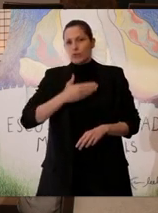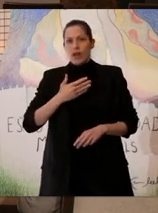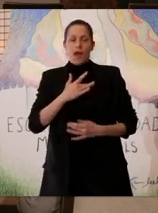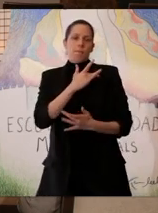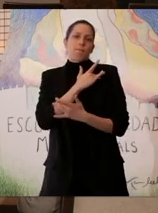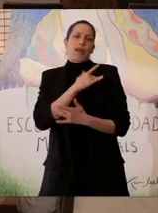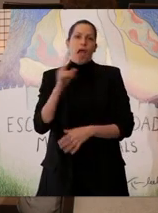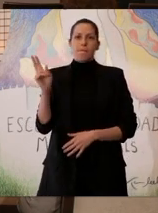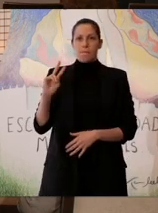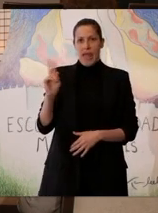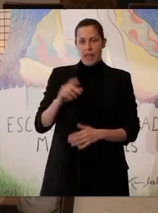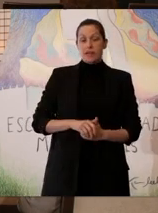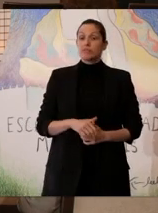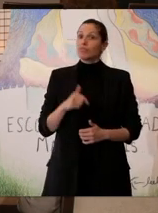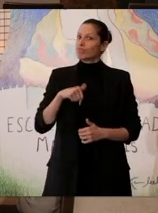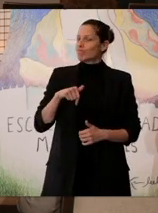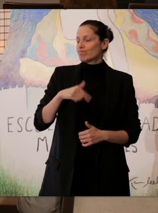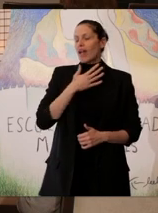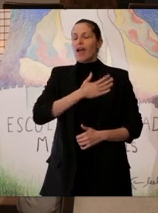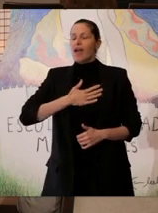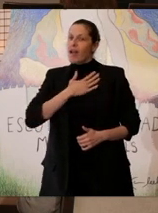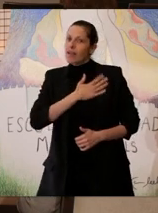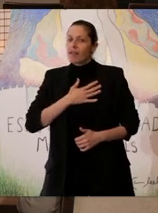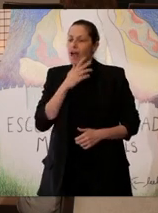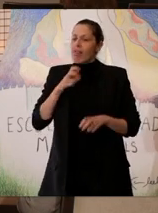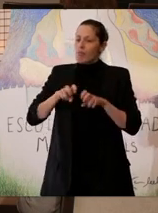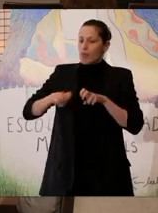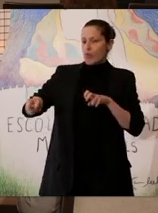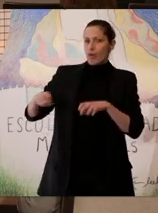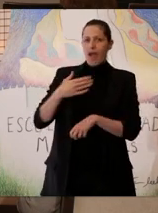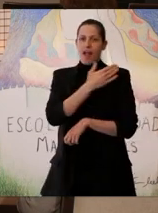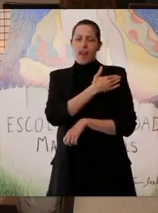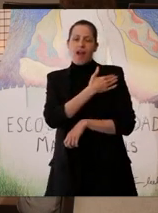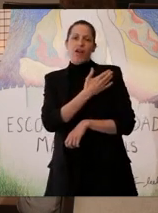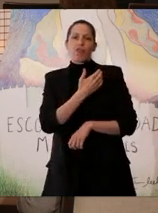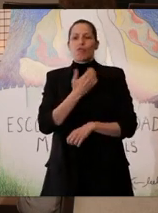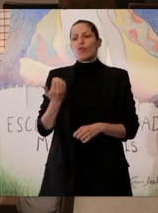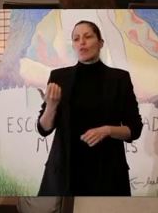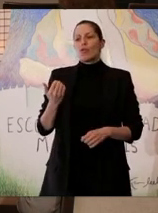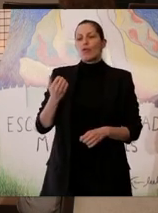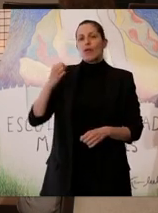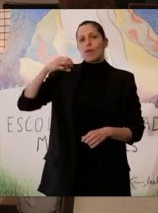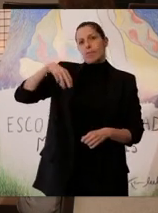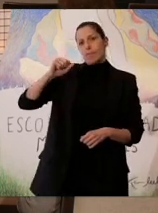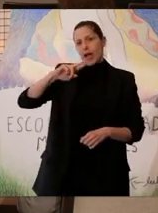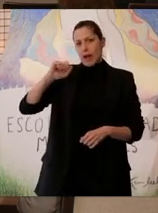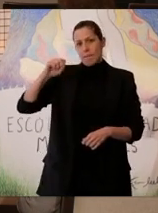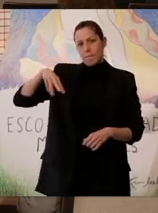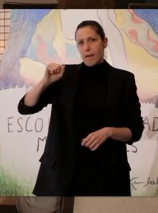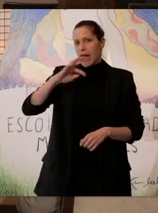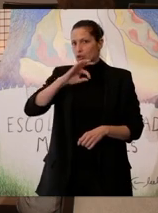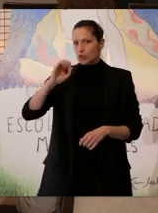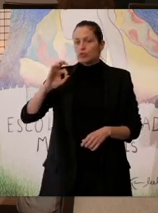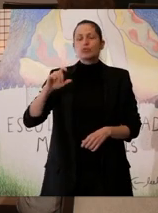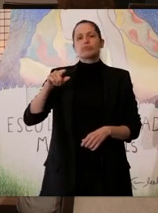de sentarme con Teresa Paramatos, que está justo aquí a mi lado, que es la actual fiscal de la Sala Delegada de